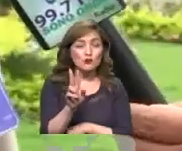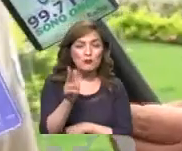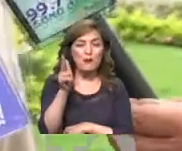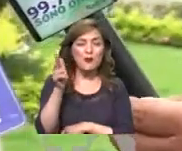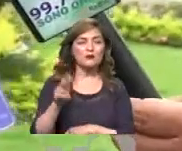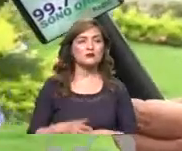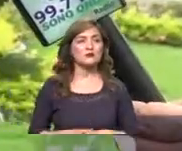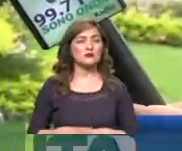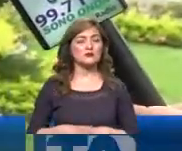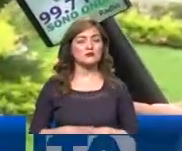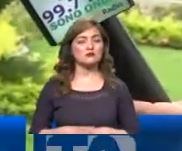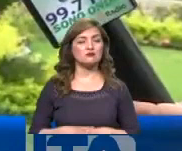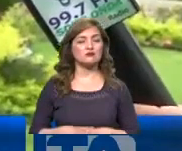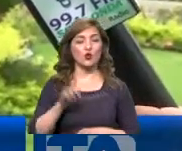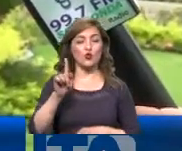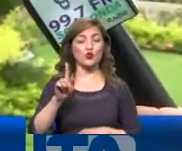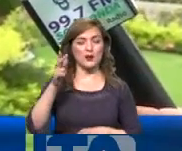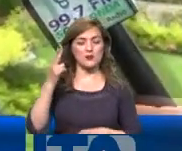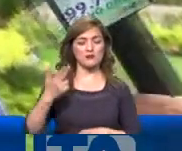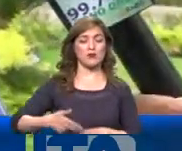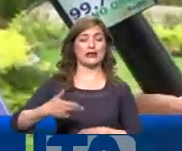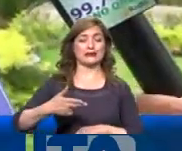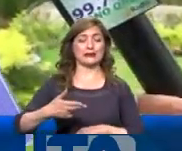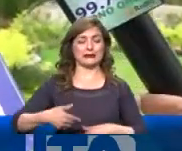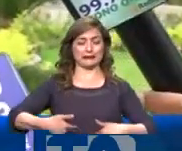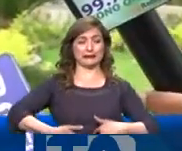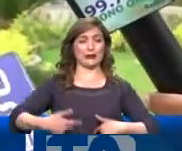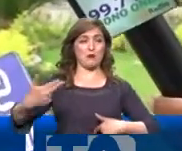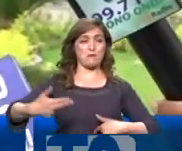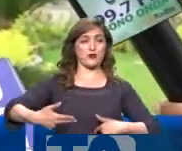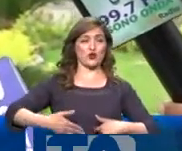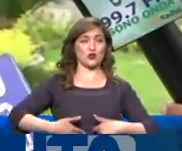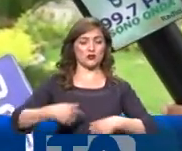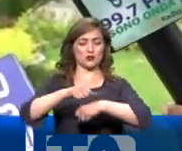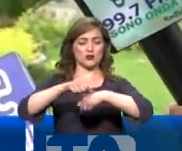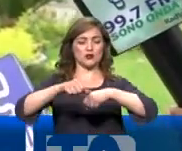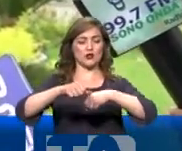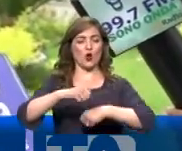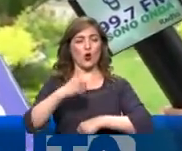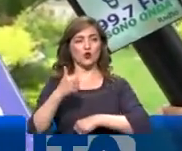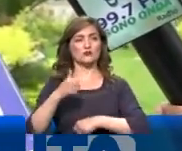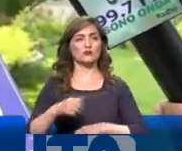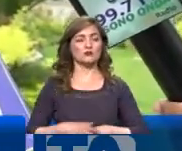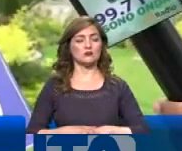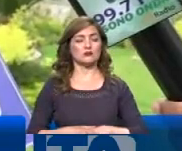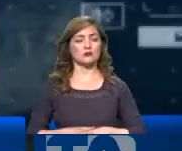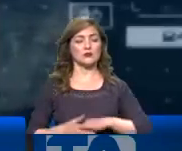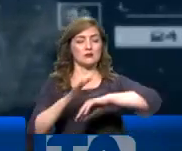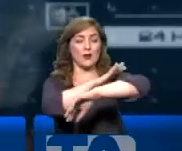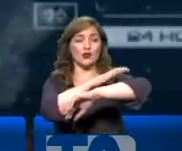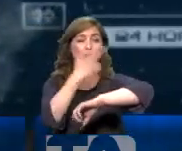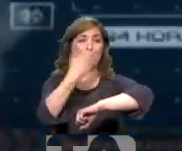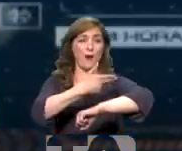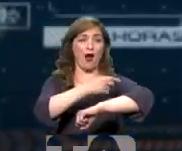El uno en este momento está siendo intervenido porque tiene un impacto en el abdomen, el otro está con impacto en el brazo izquierdo. Los